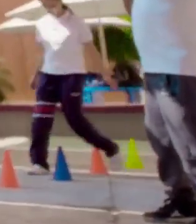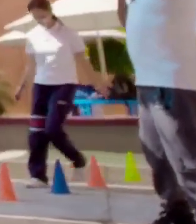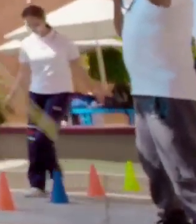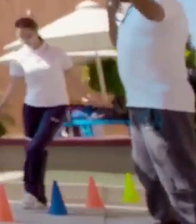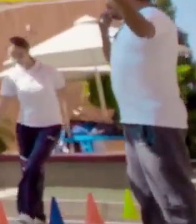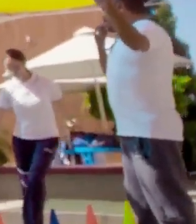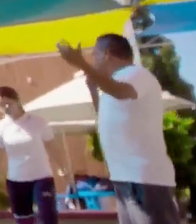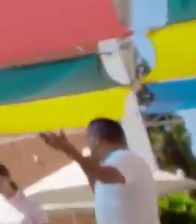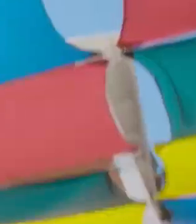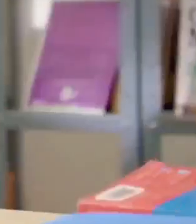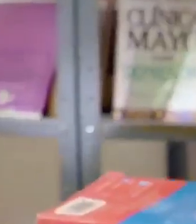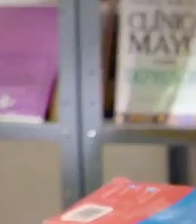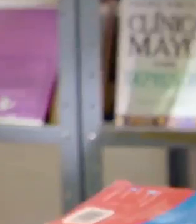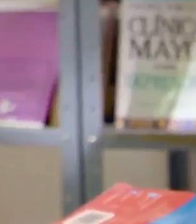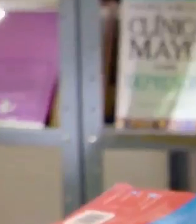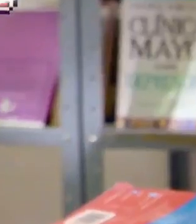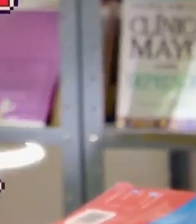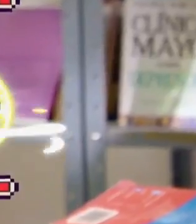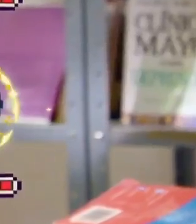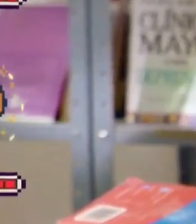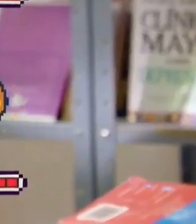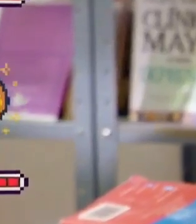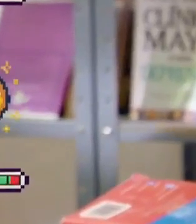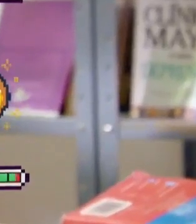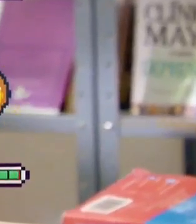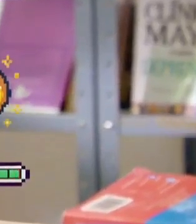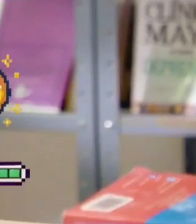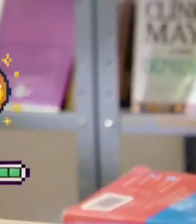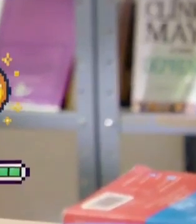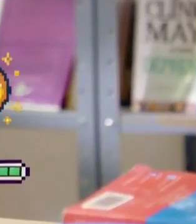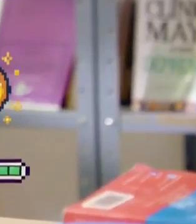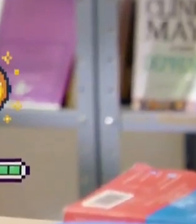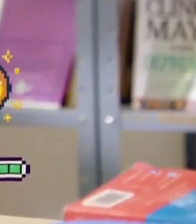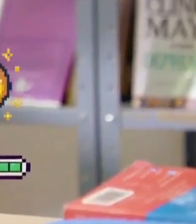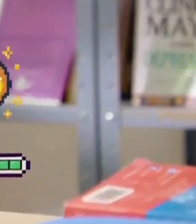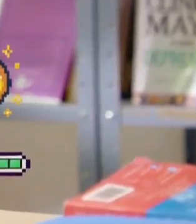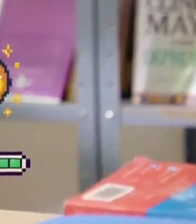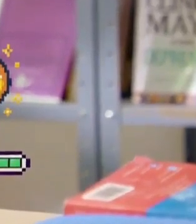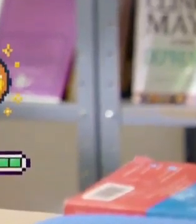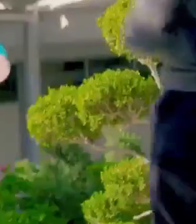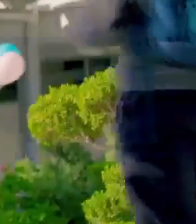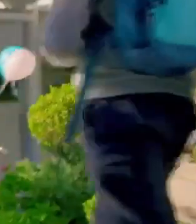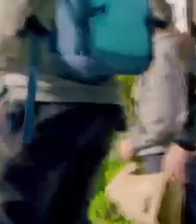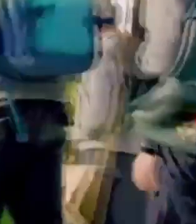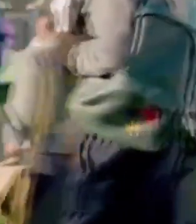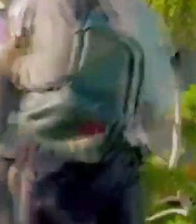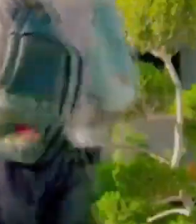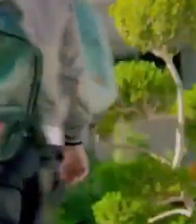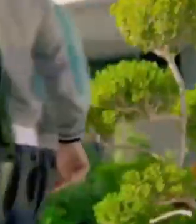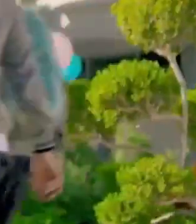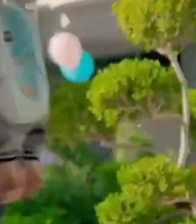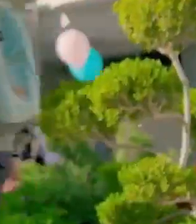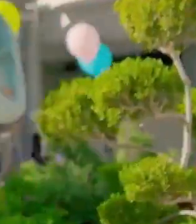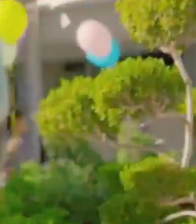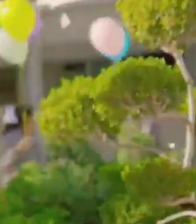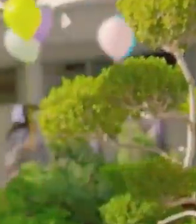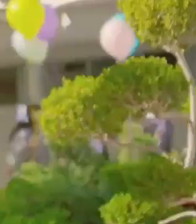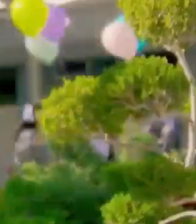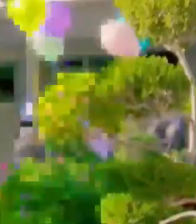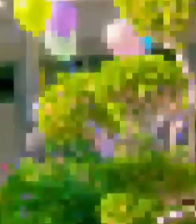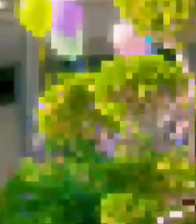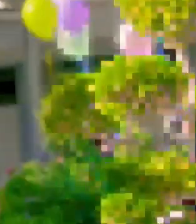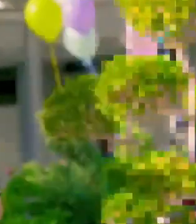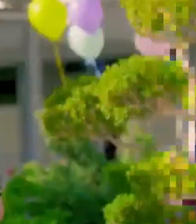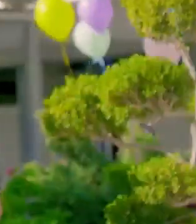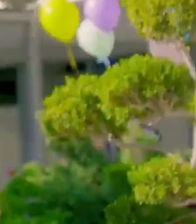física y el cuidado de la salud. Entre todas y todos formaremos una infancia más feliz y activa. Vive saludable,